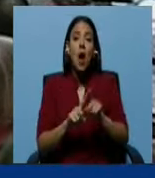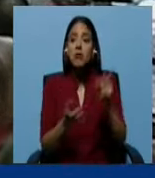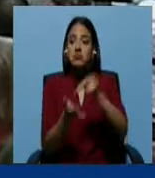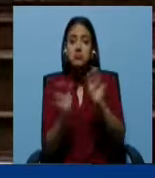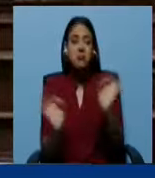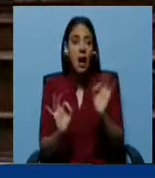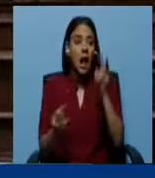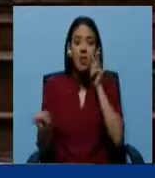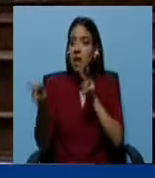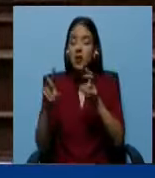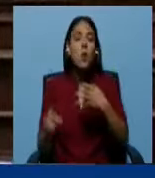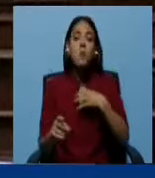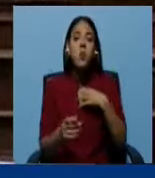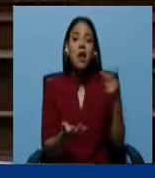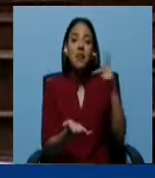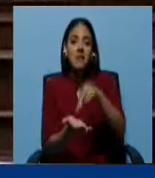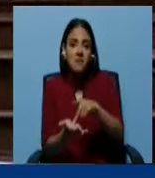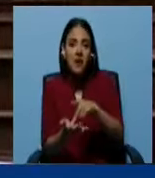que no pudieron llegar